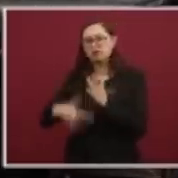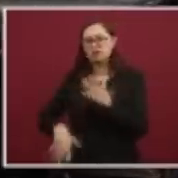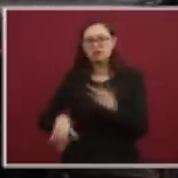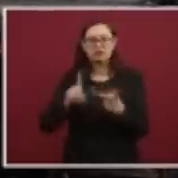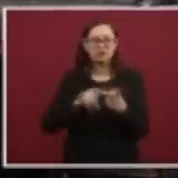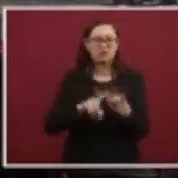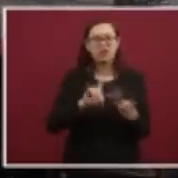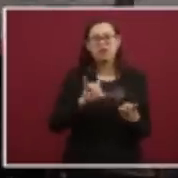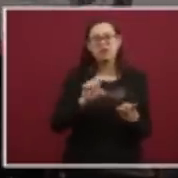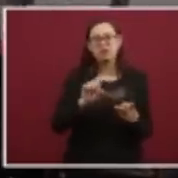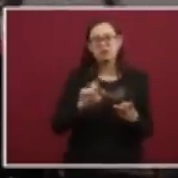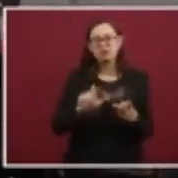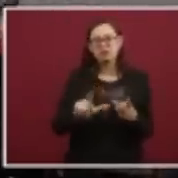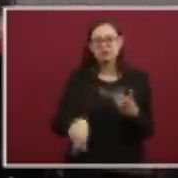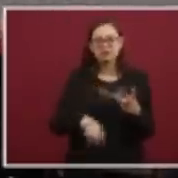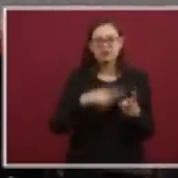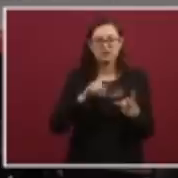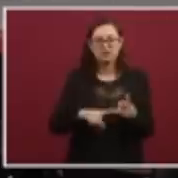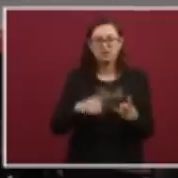gas.